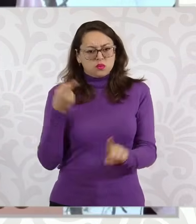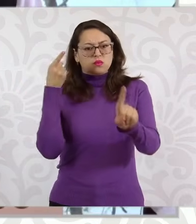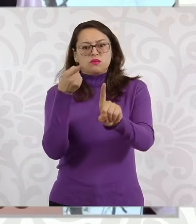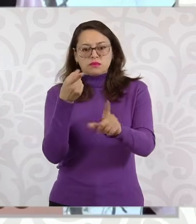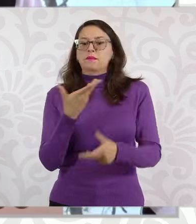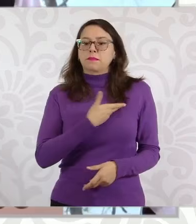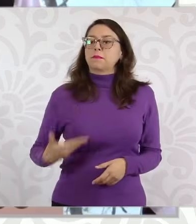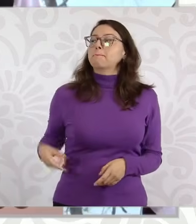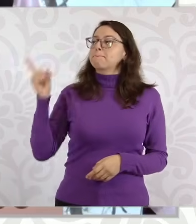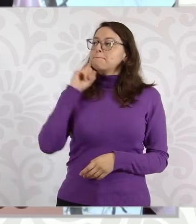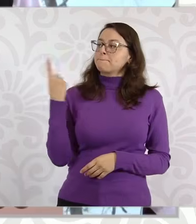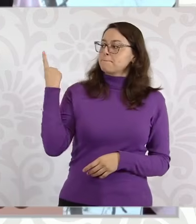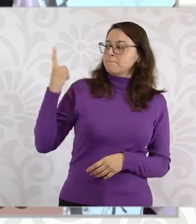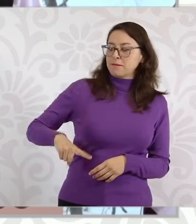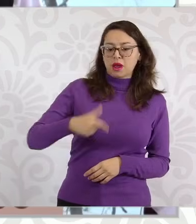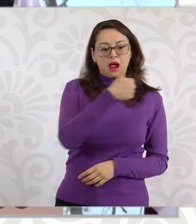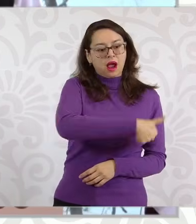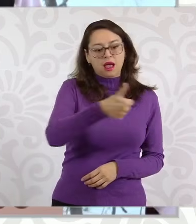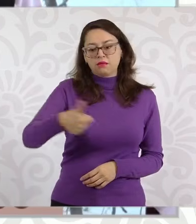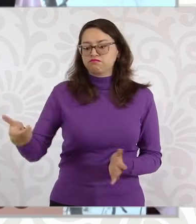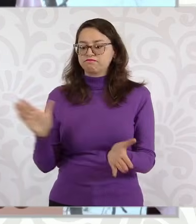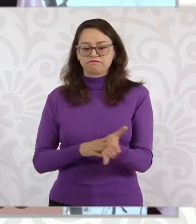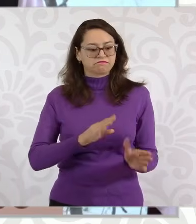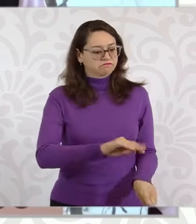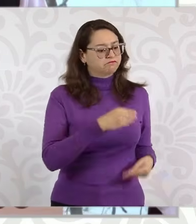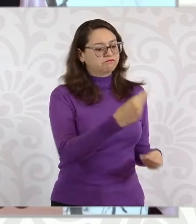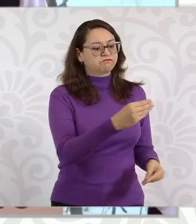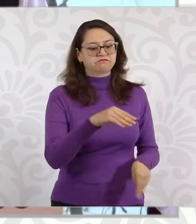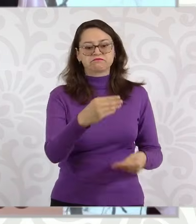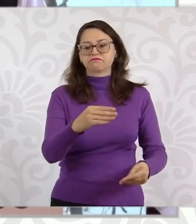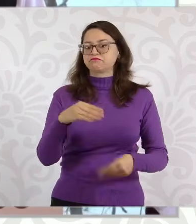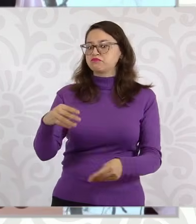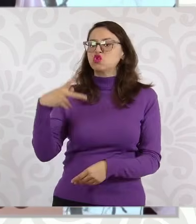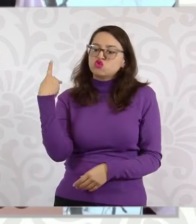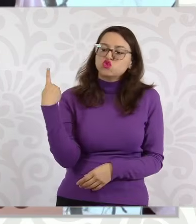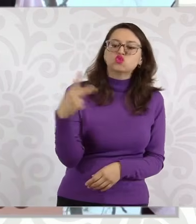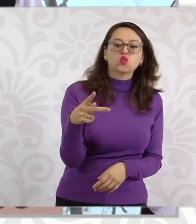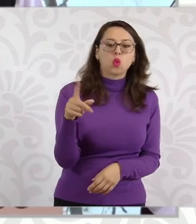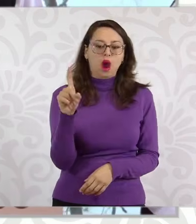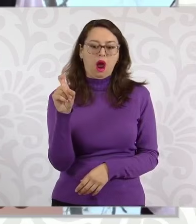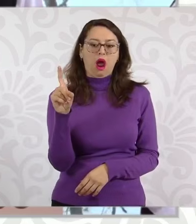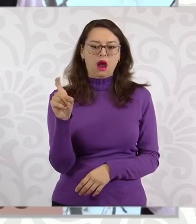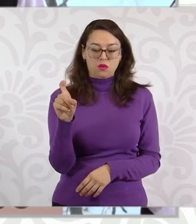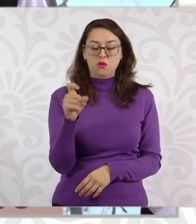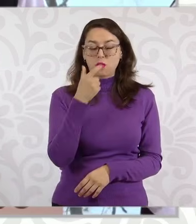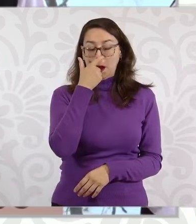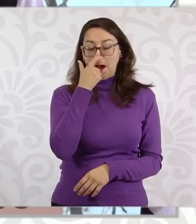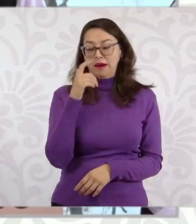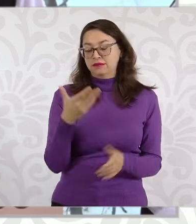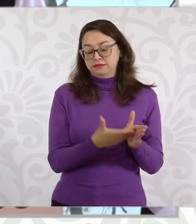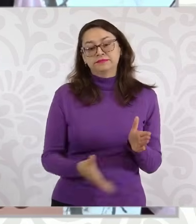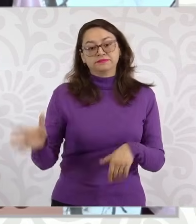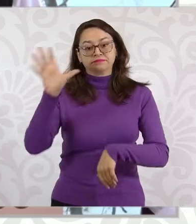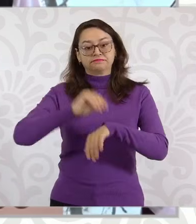haga entrega personalmente a cada uno de ellos de los títulos de asignación de agua autorizados por su gobierno a